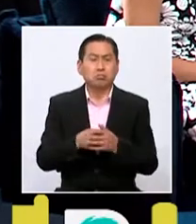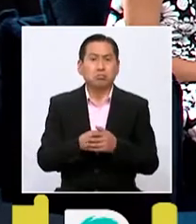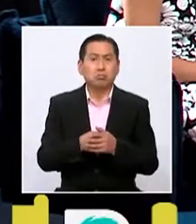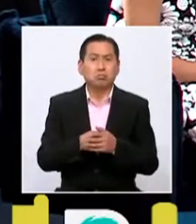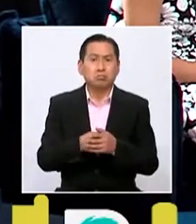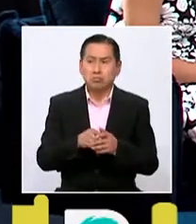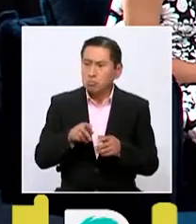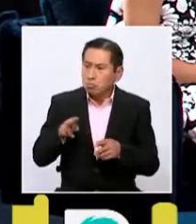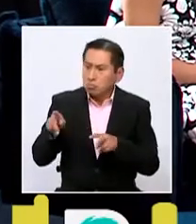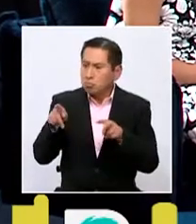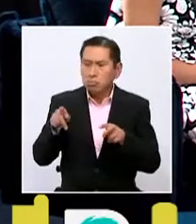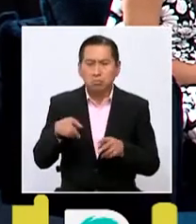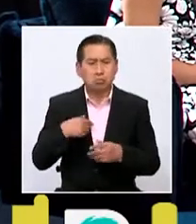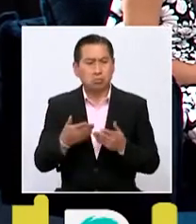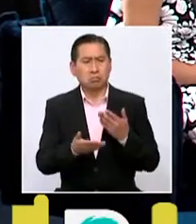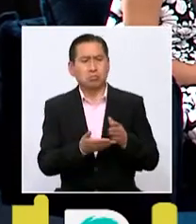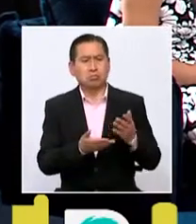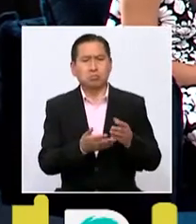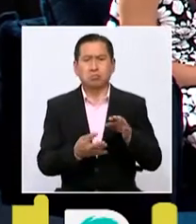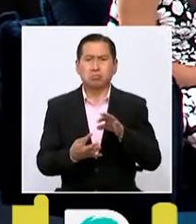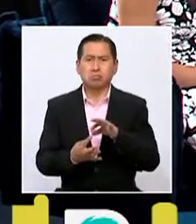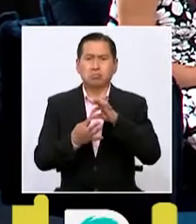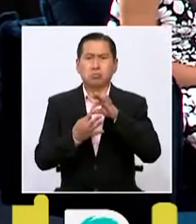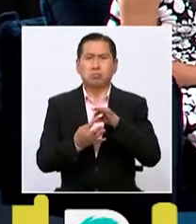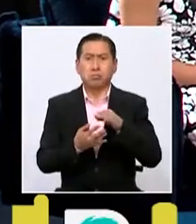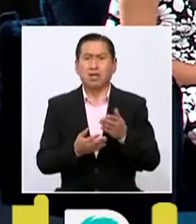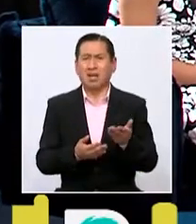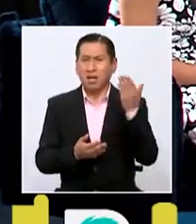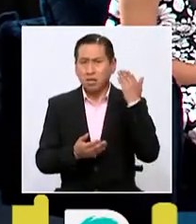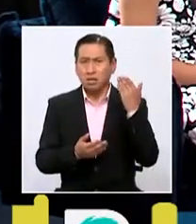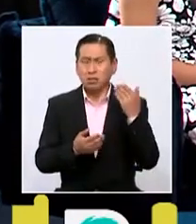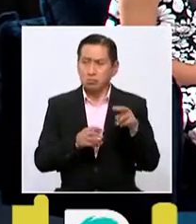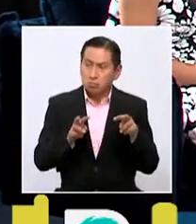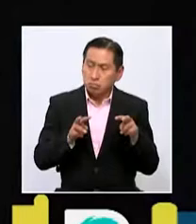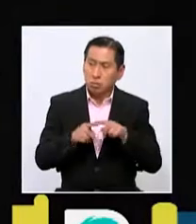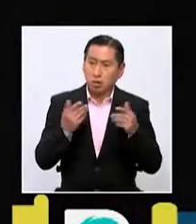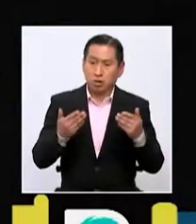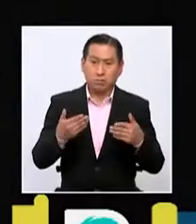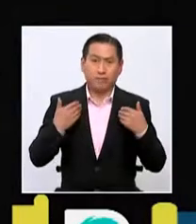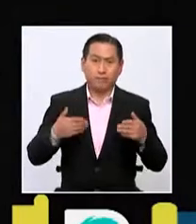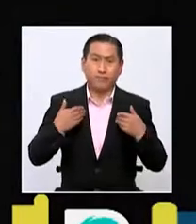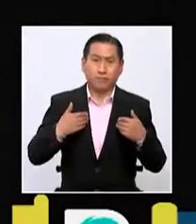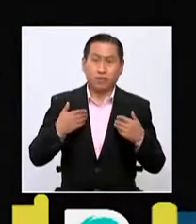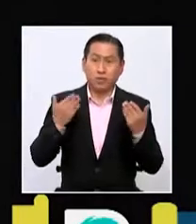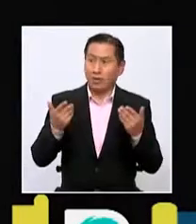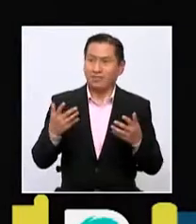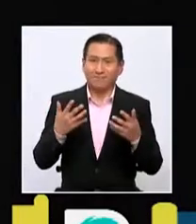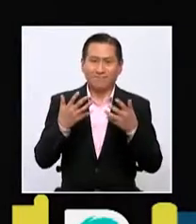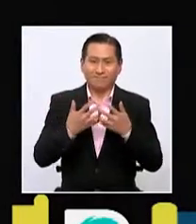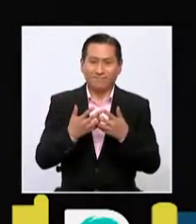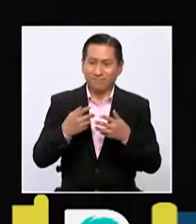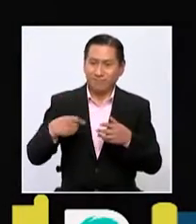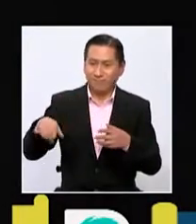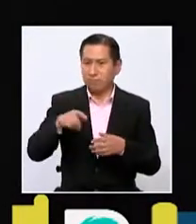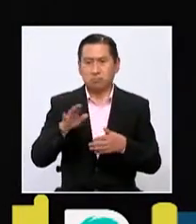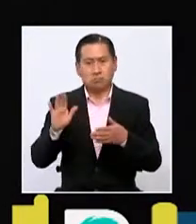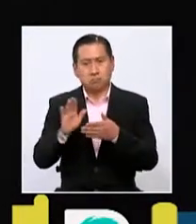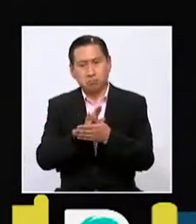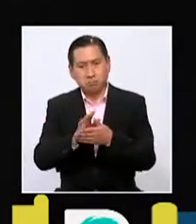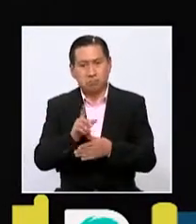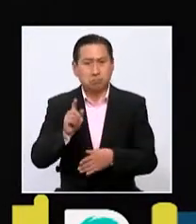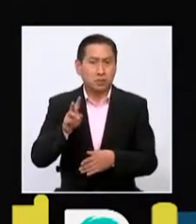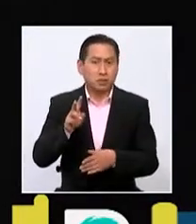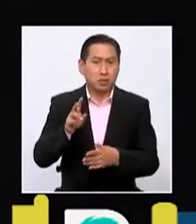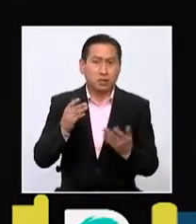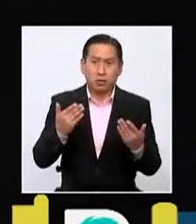muy exclusiva. Y yo creo que finalmente, y por alegría de todos en la industria, tanto la televisión como el cine